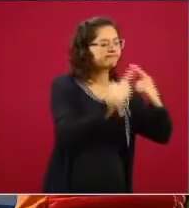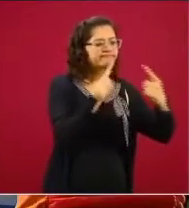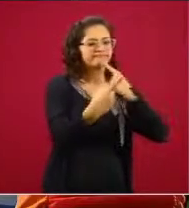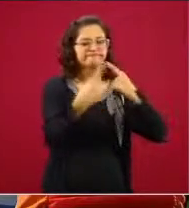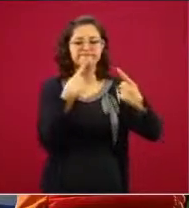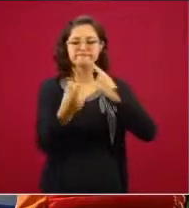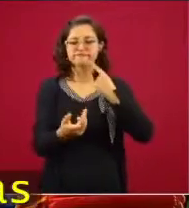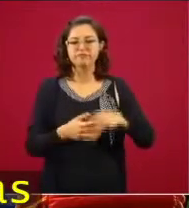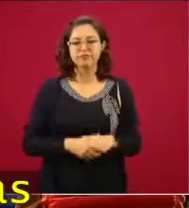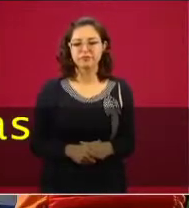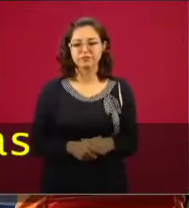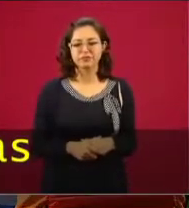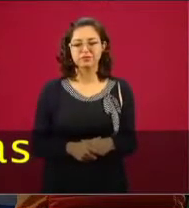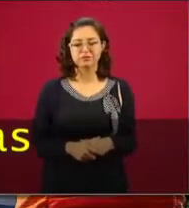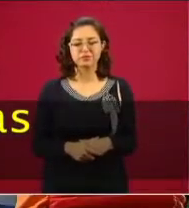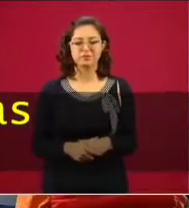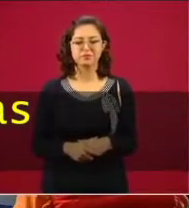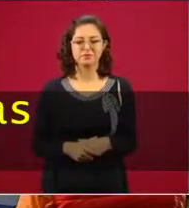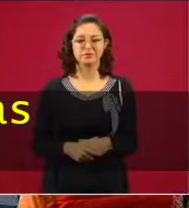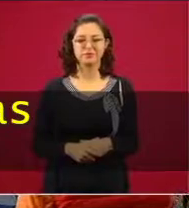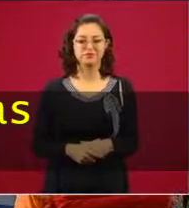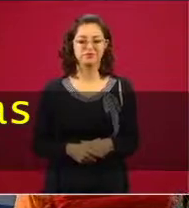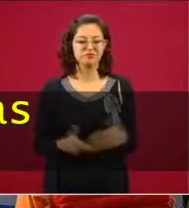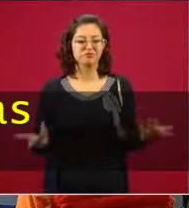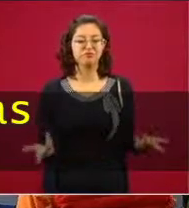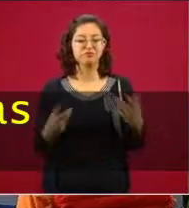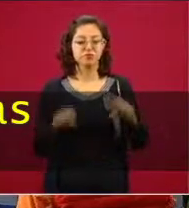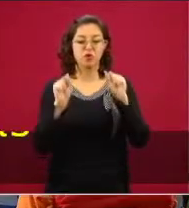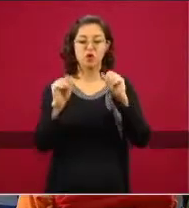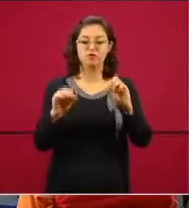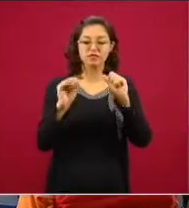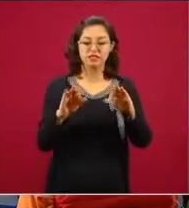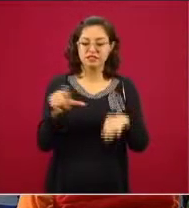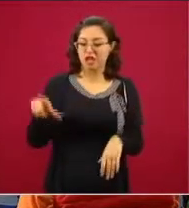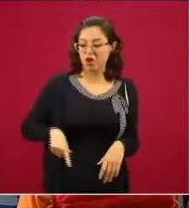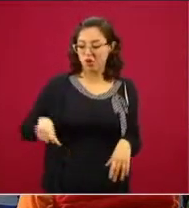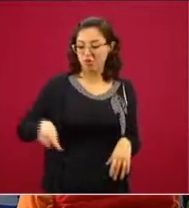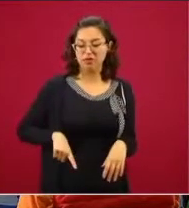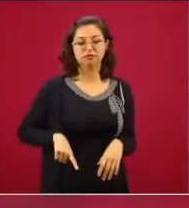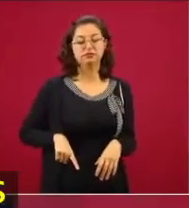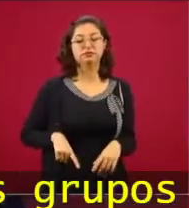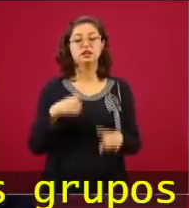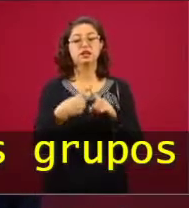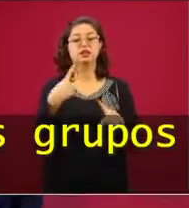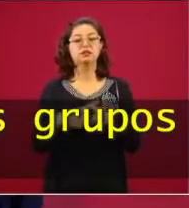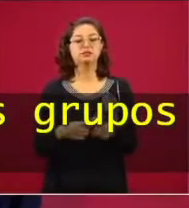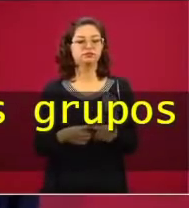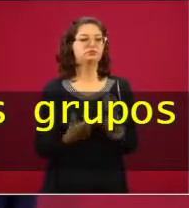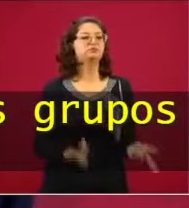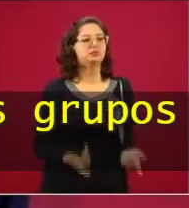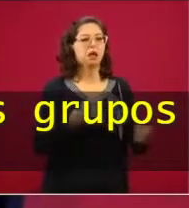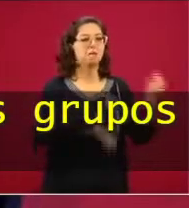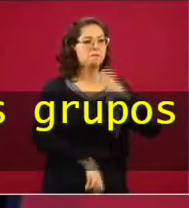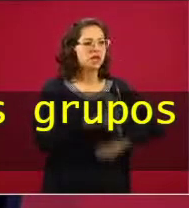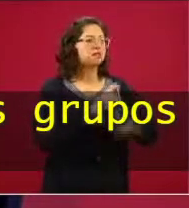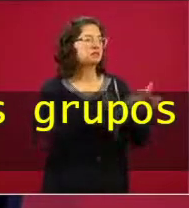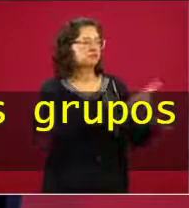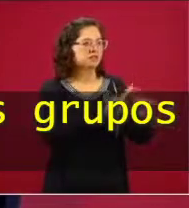Las antesalas de las oficinas públicas llenas de los representantes de los grupos de intereses